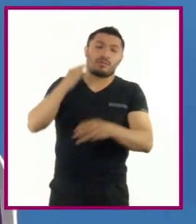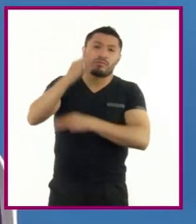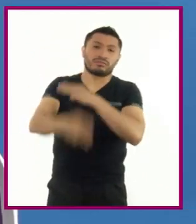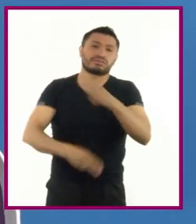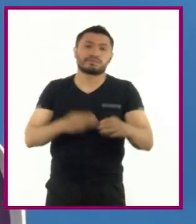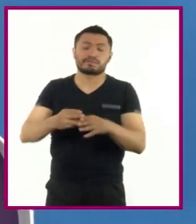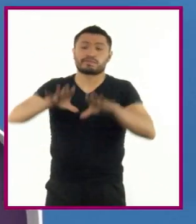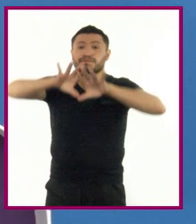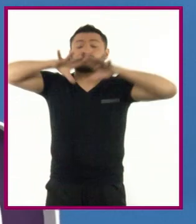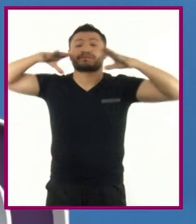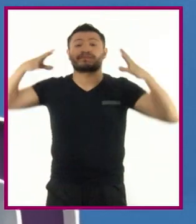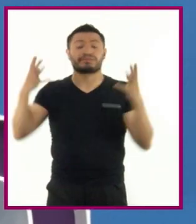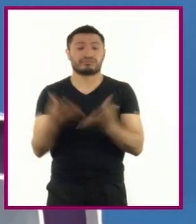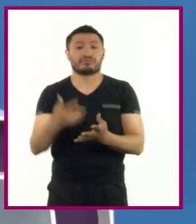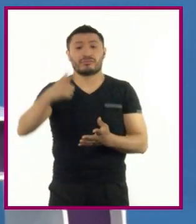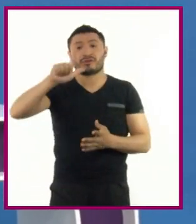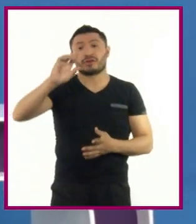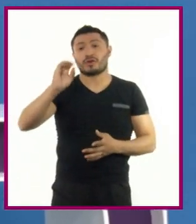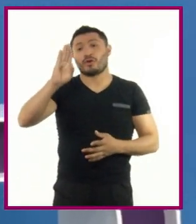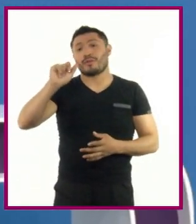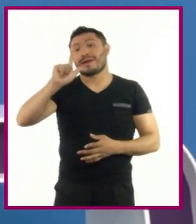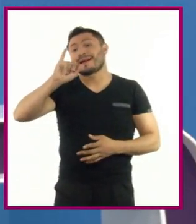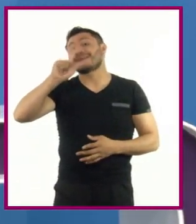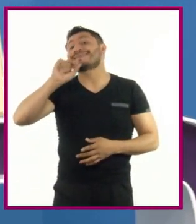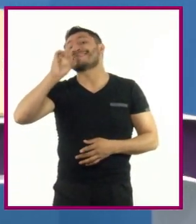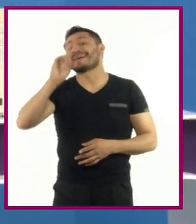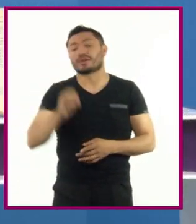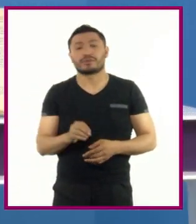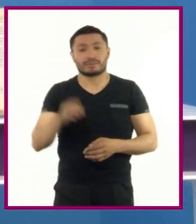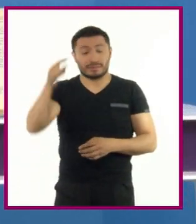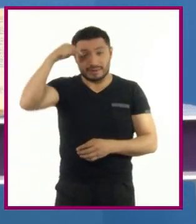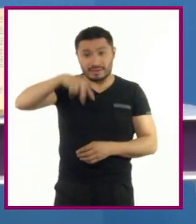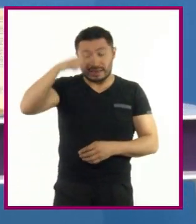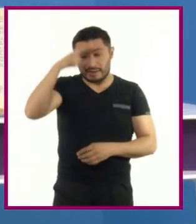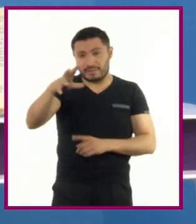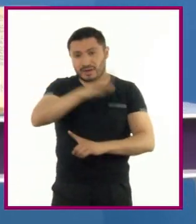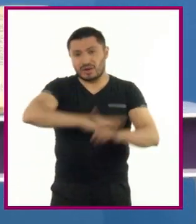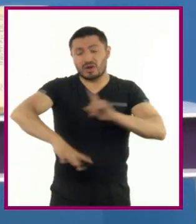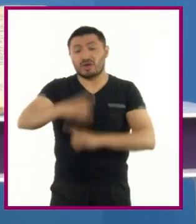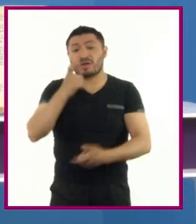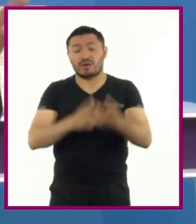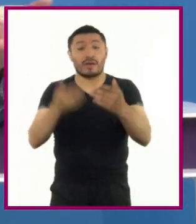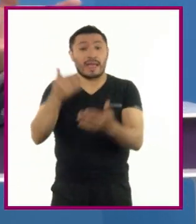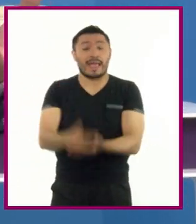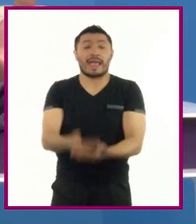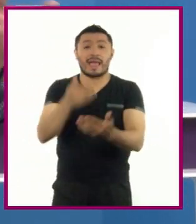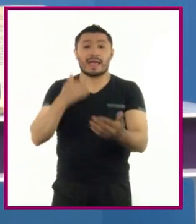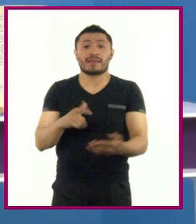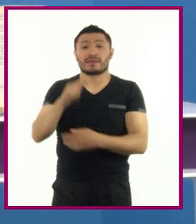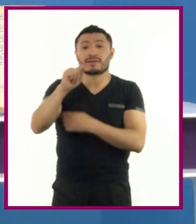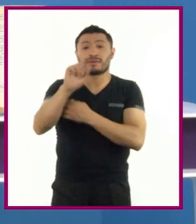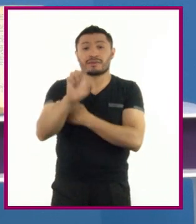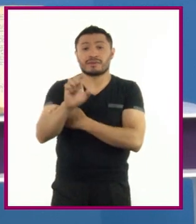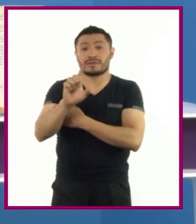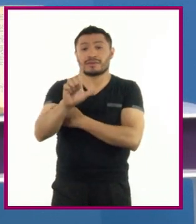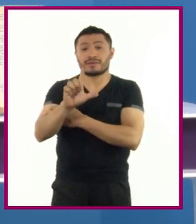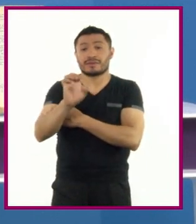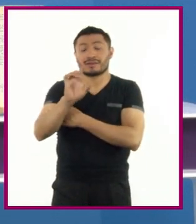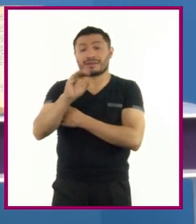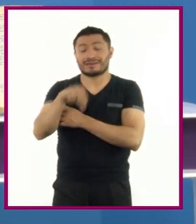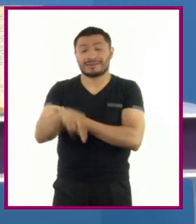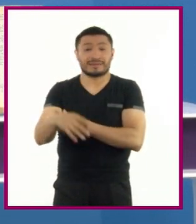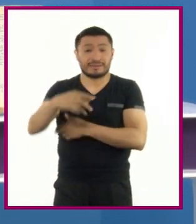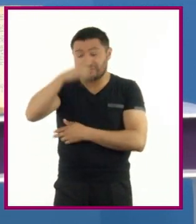globalizado. En México, el contexto económico antes de la firma del Telecán no era nada sencillo. En la década